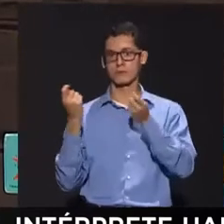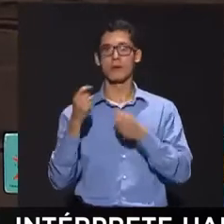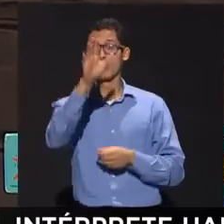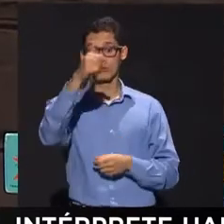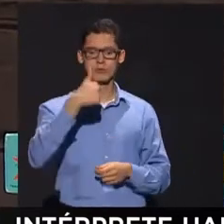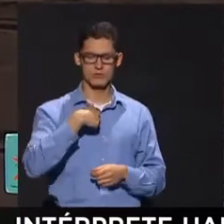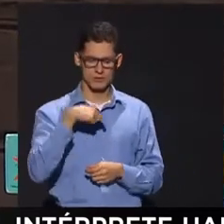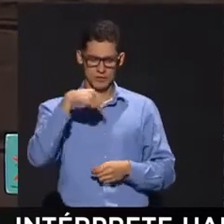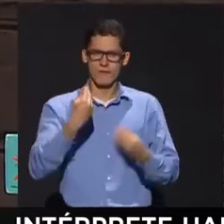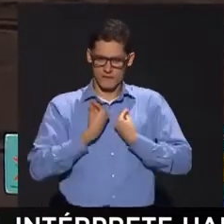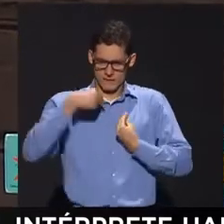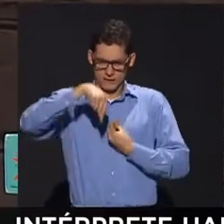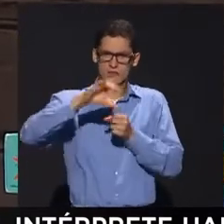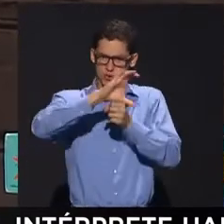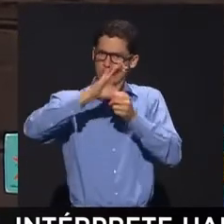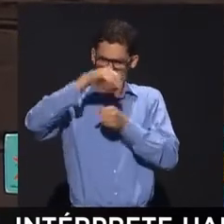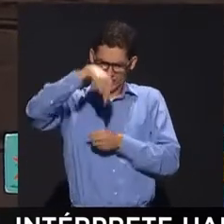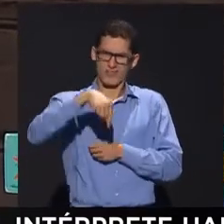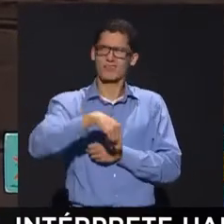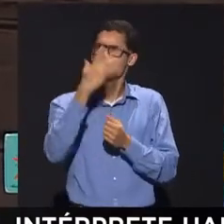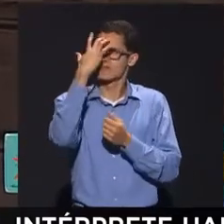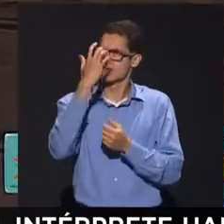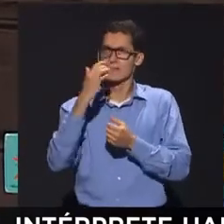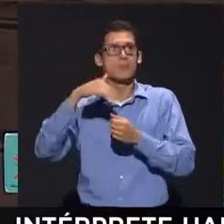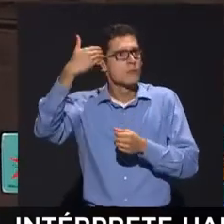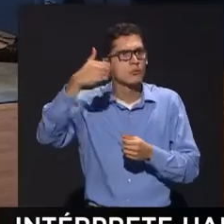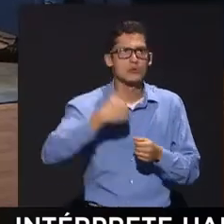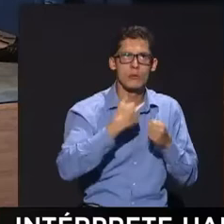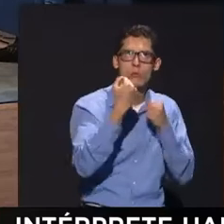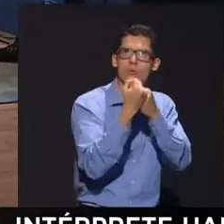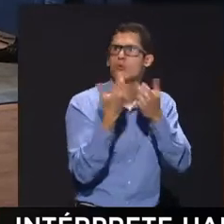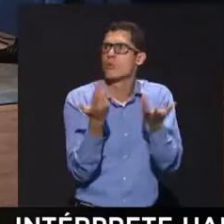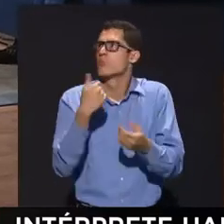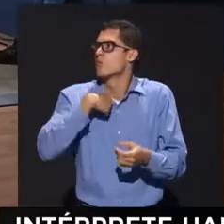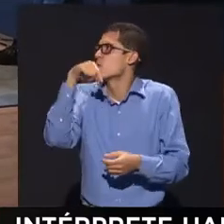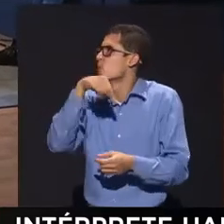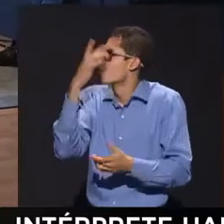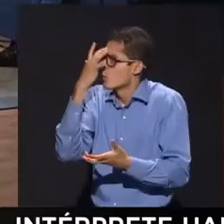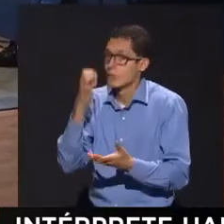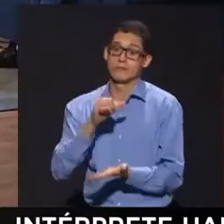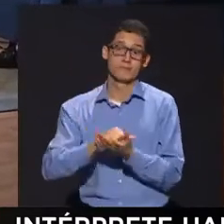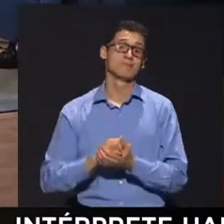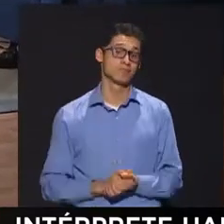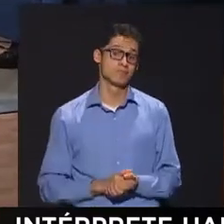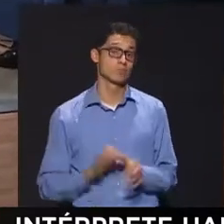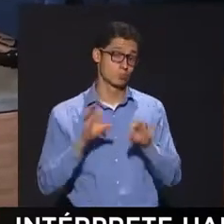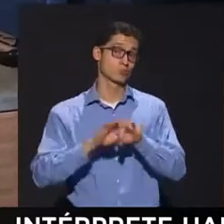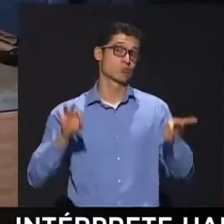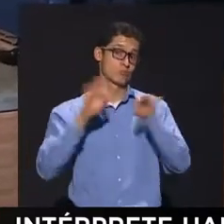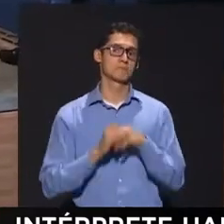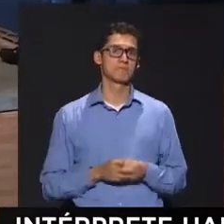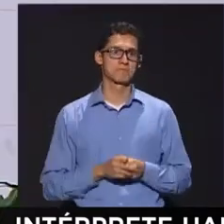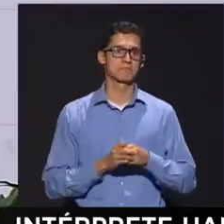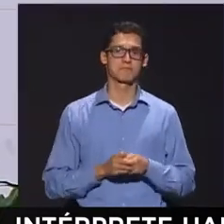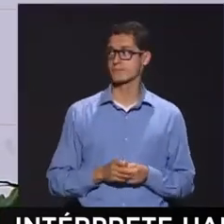ciudad, en mi casa, respecto a todo lo que está sucediendo. Muy bien, y yo les voy a aportar otro tip muy importante y es que recuerden